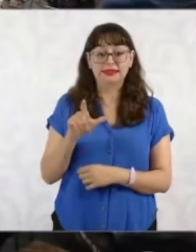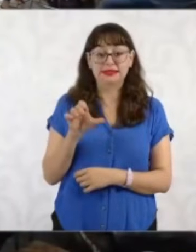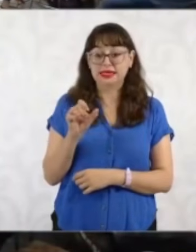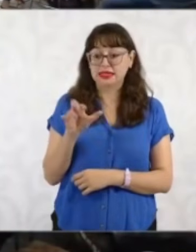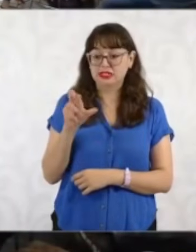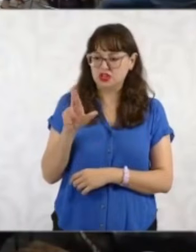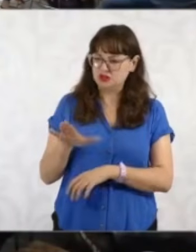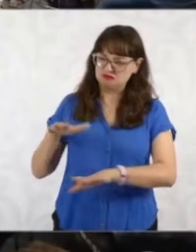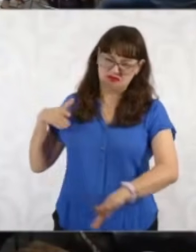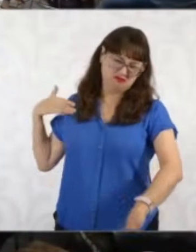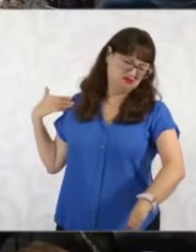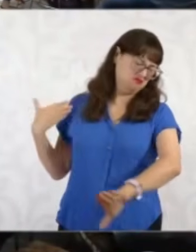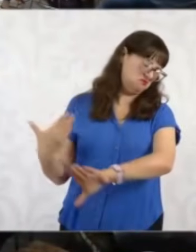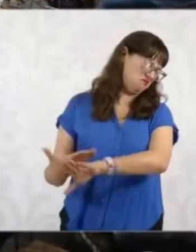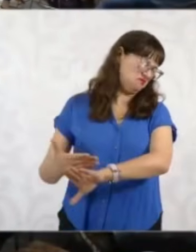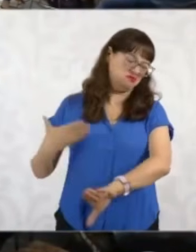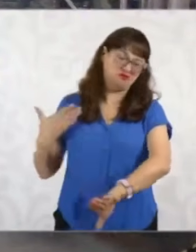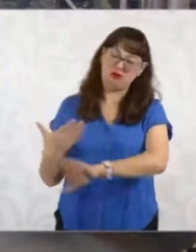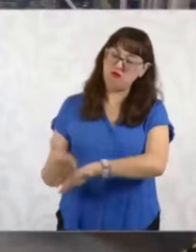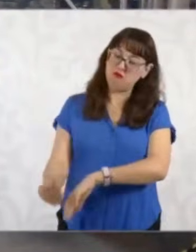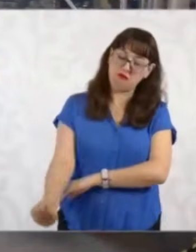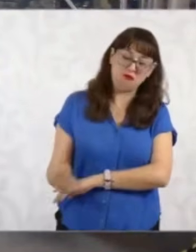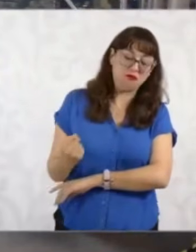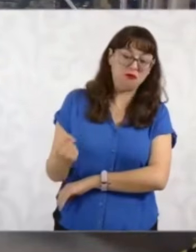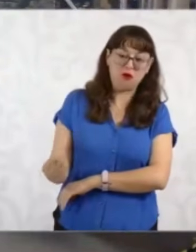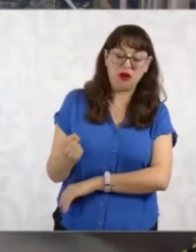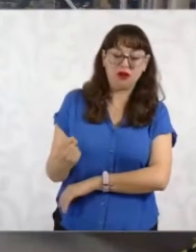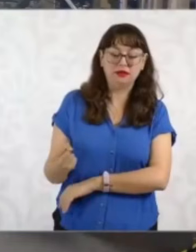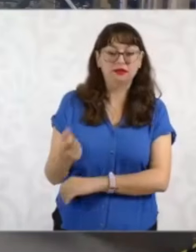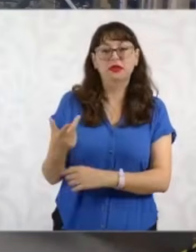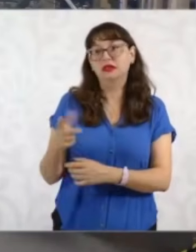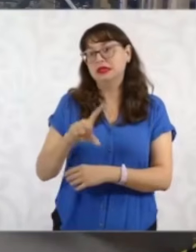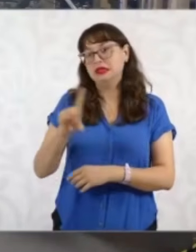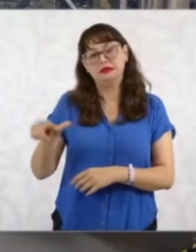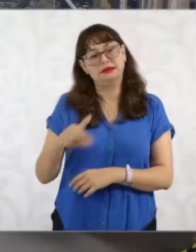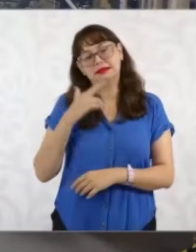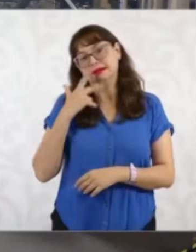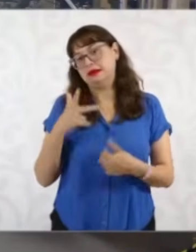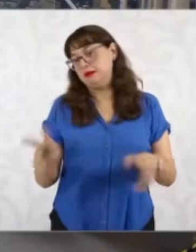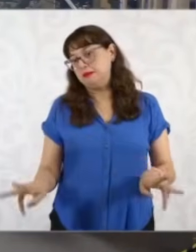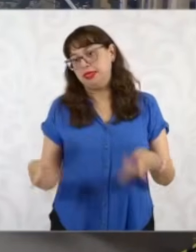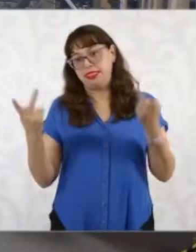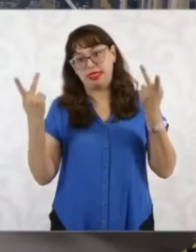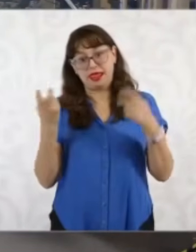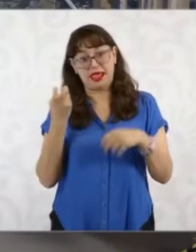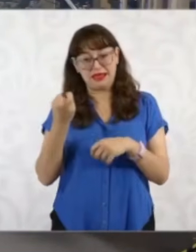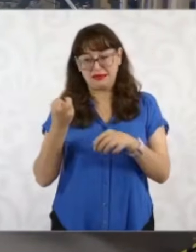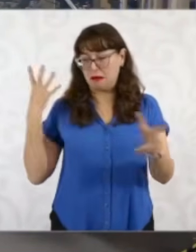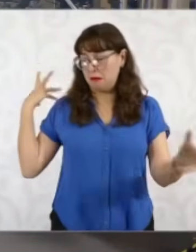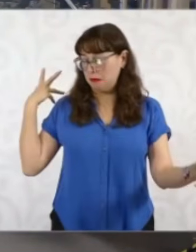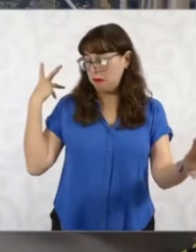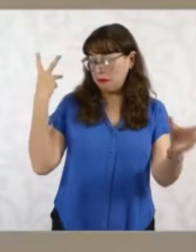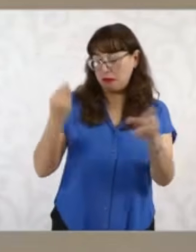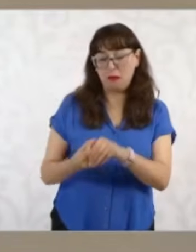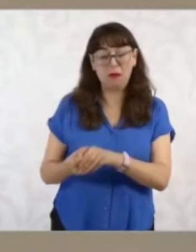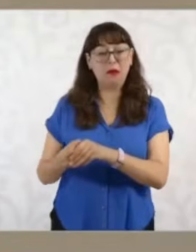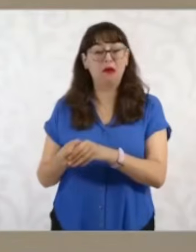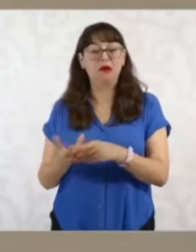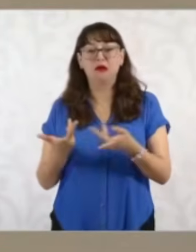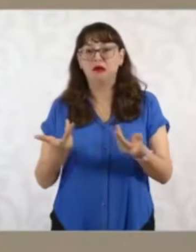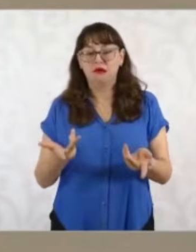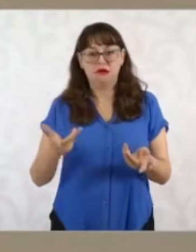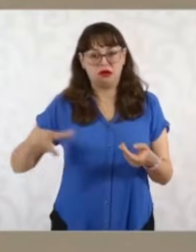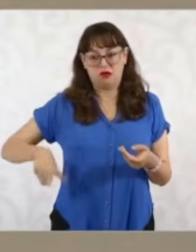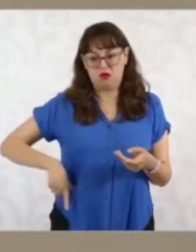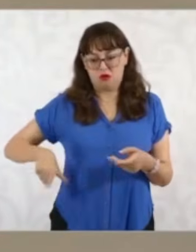la dirección, ya después pues dejó de ser cooperativa y la vendieron. En fin, si se hace un recuento de todo lo que en